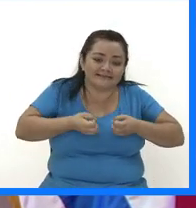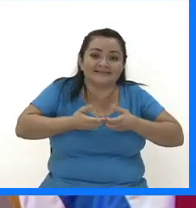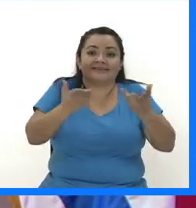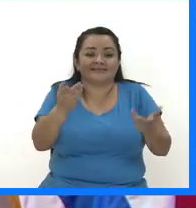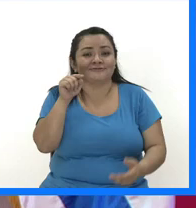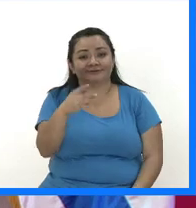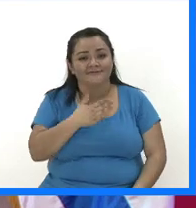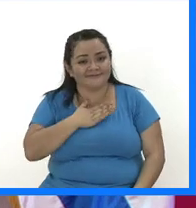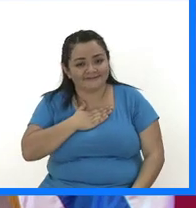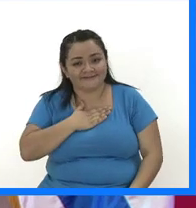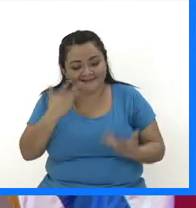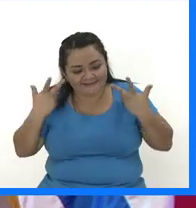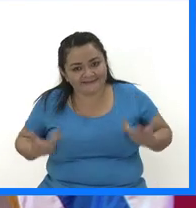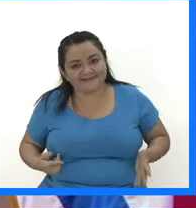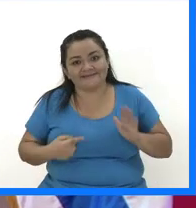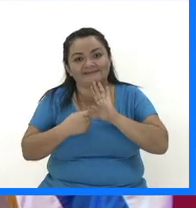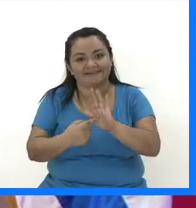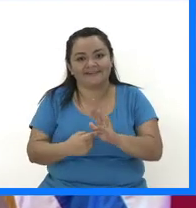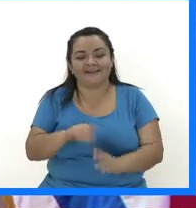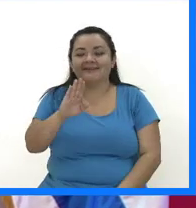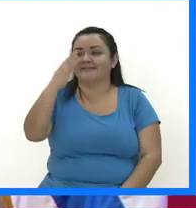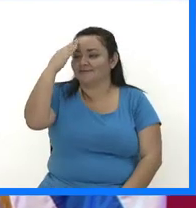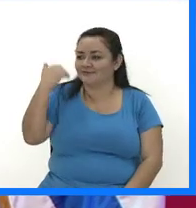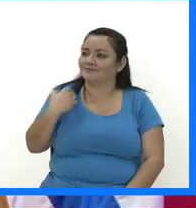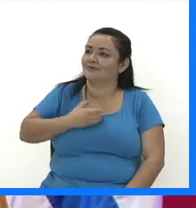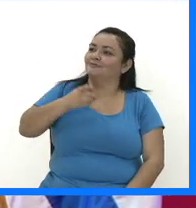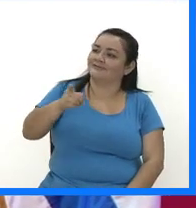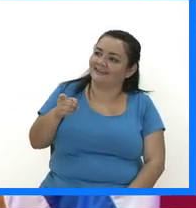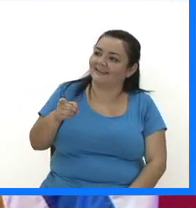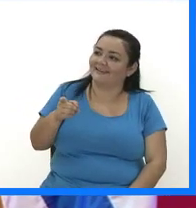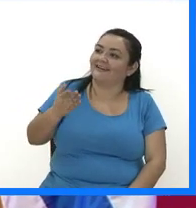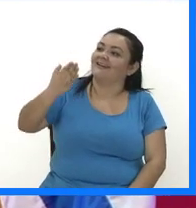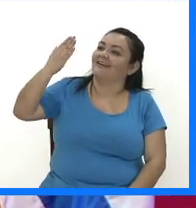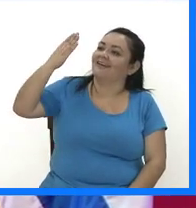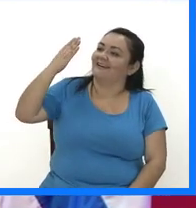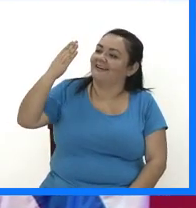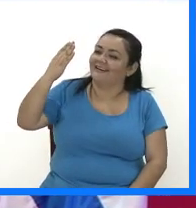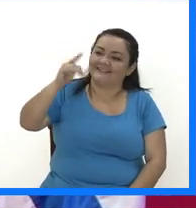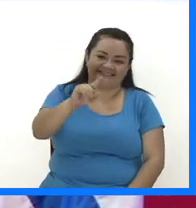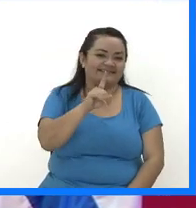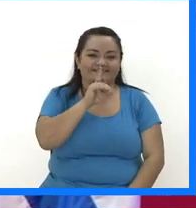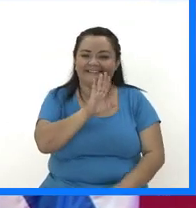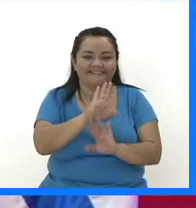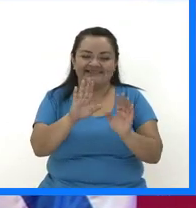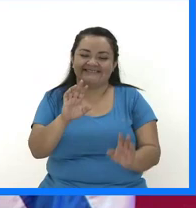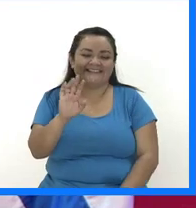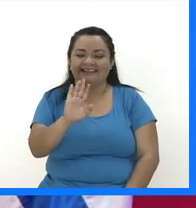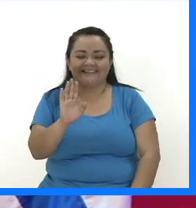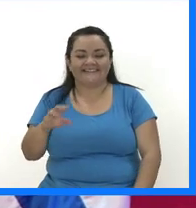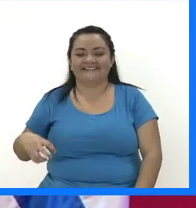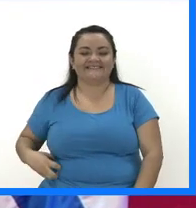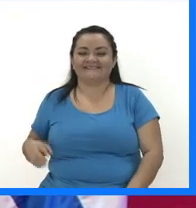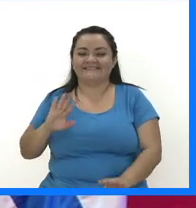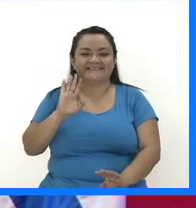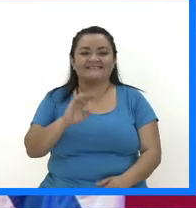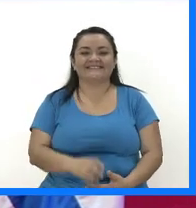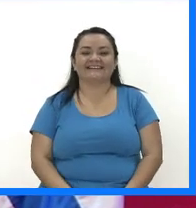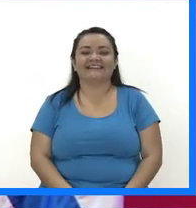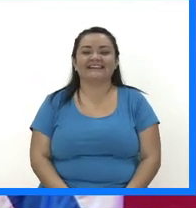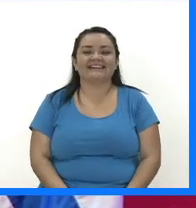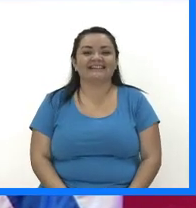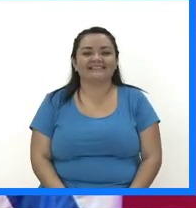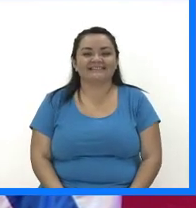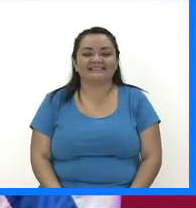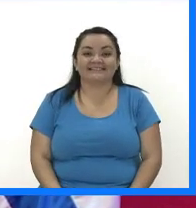esto es lo que yo soy y dígale a su suegra ustedes saben el número que usted necesita